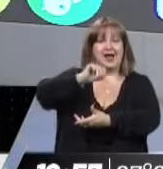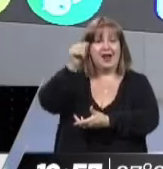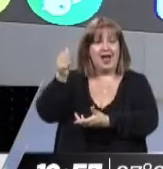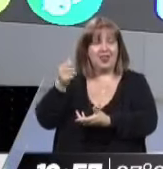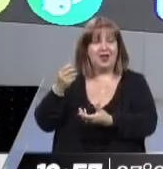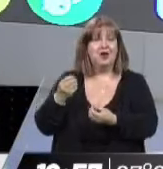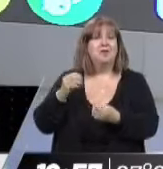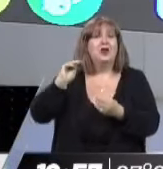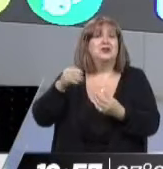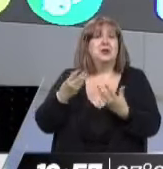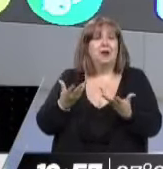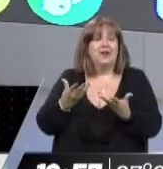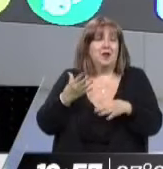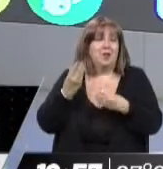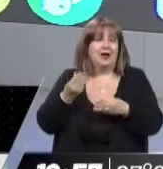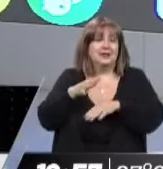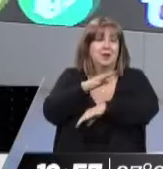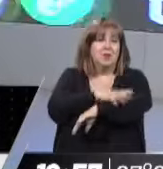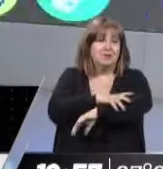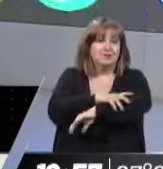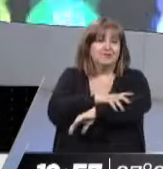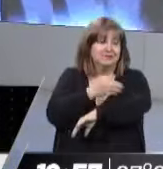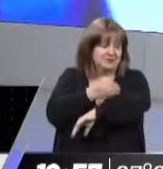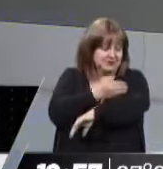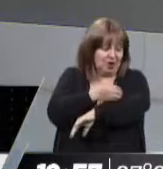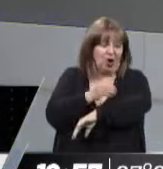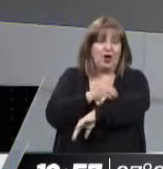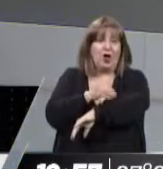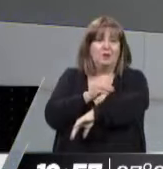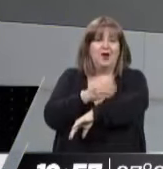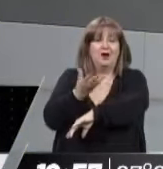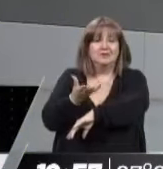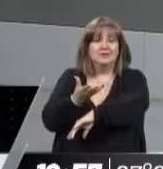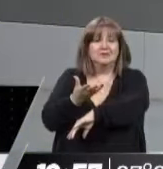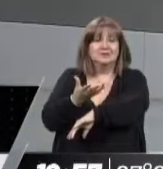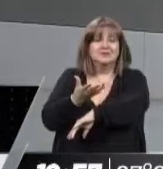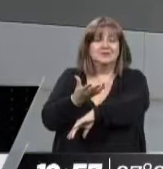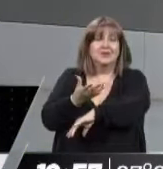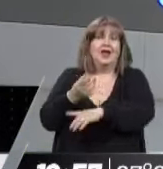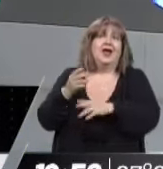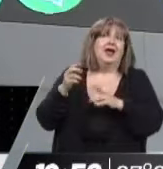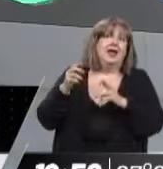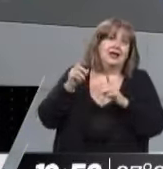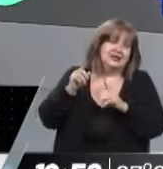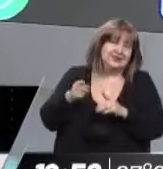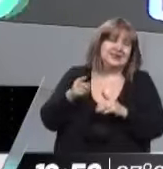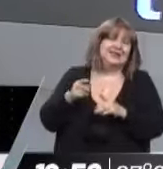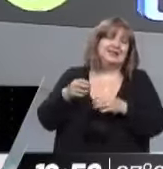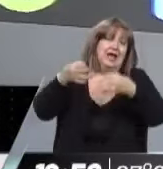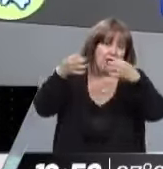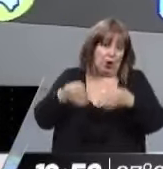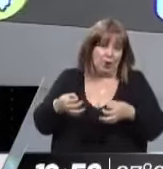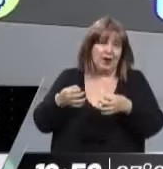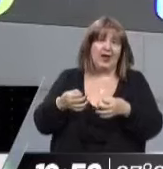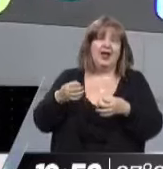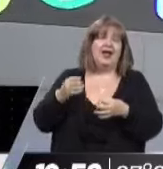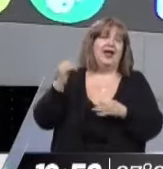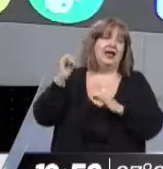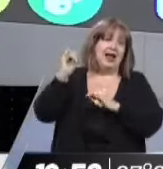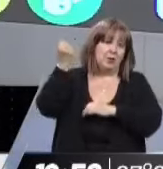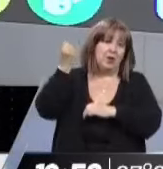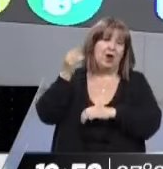está. Te quedaste con el tatuaje. O este chico, en el caso de que se cumpla el deseo y el anhelo de todos los argentinos, bueno, puede